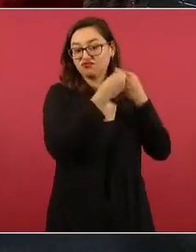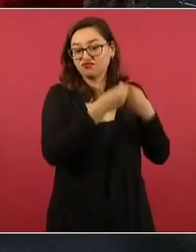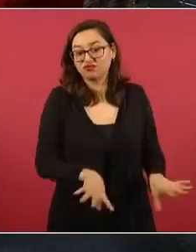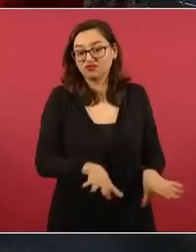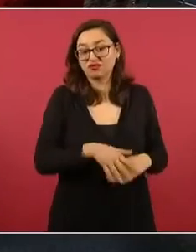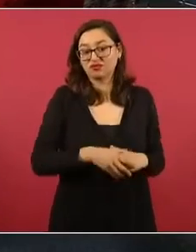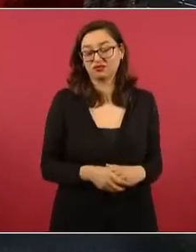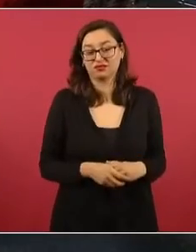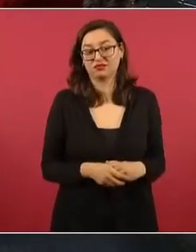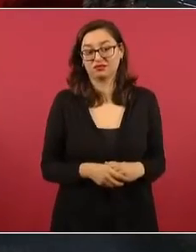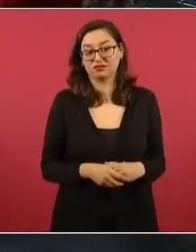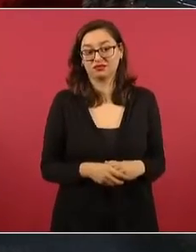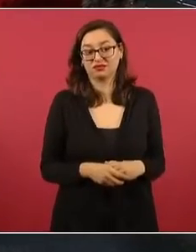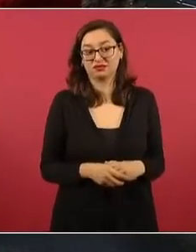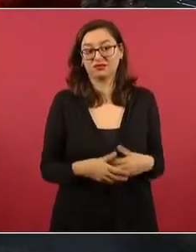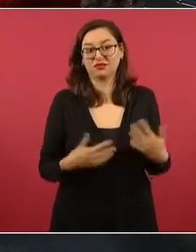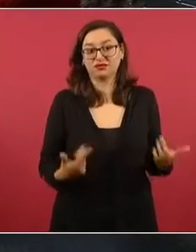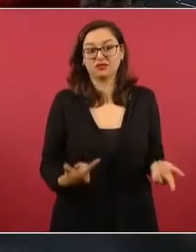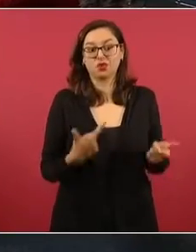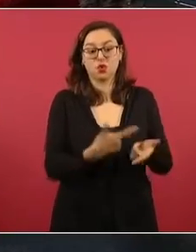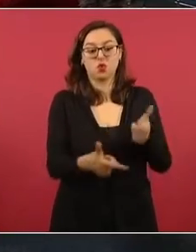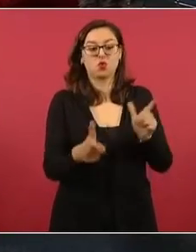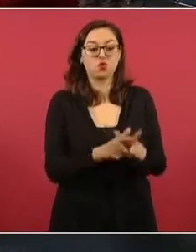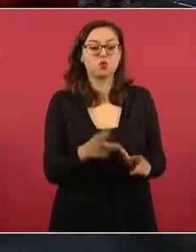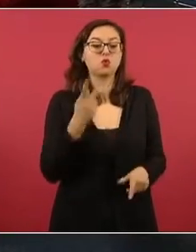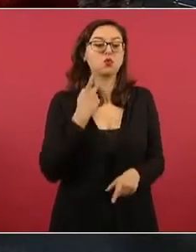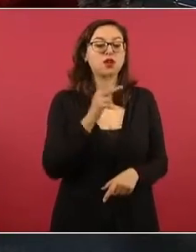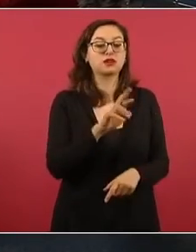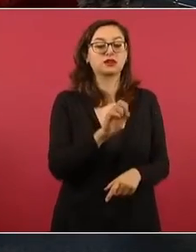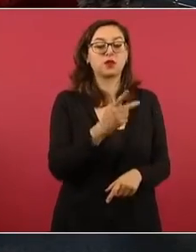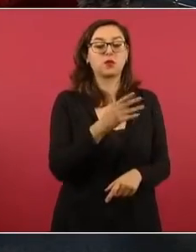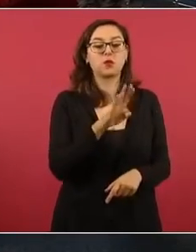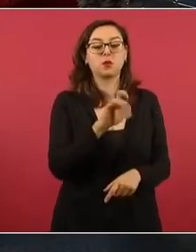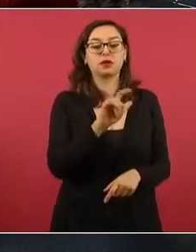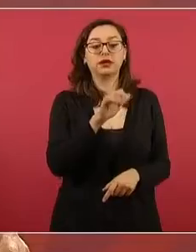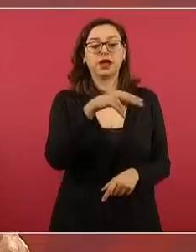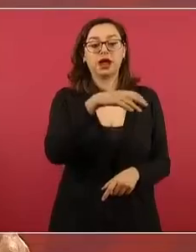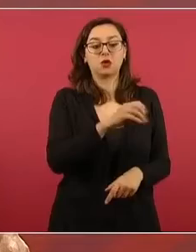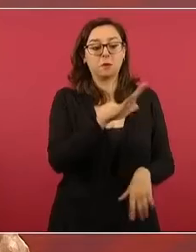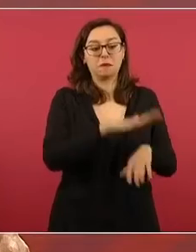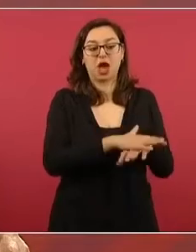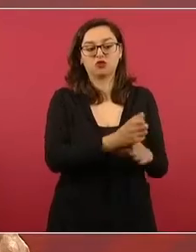a fortalecer el Partido Republicano. No.